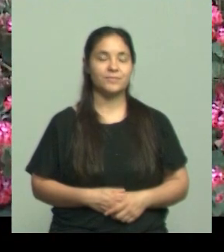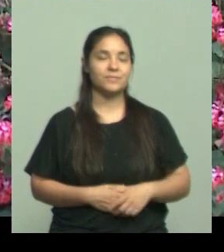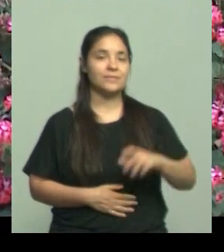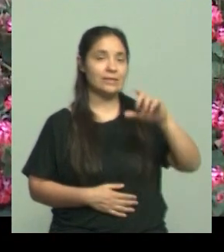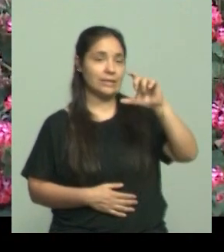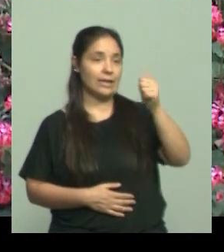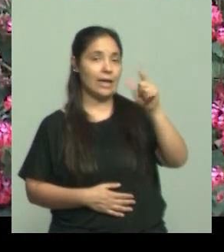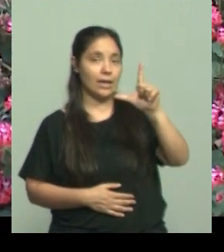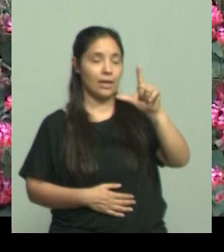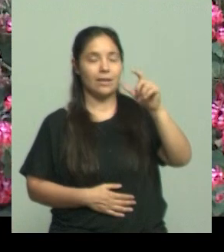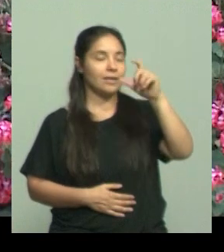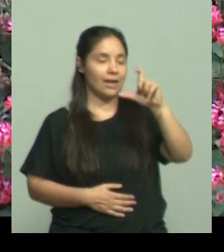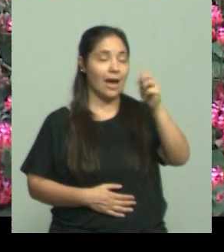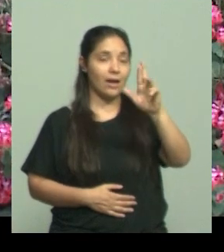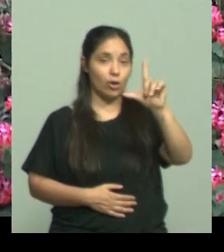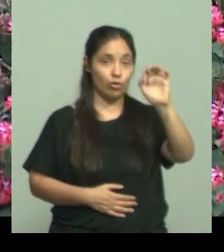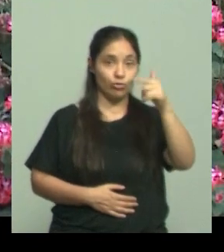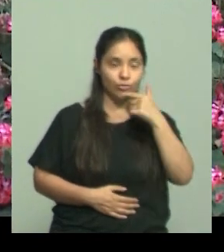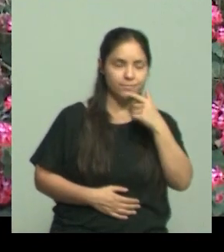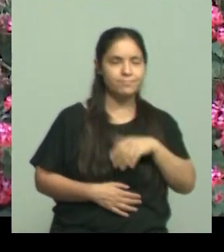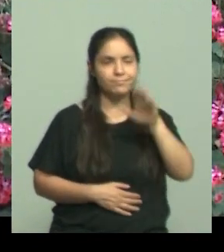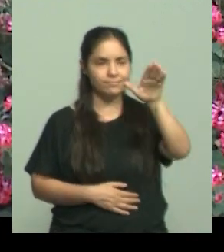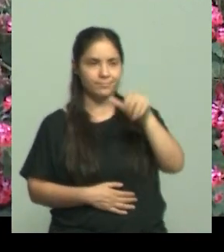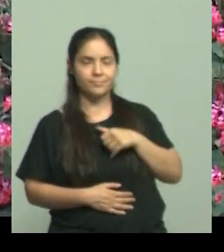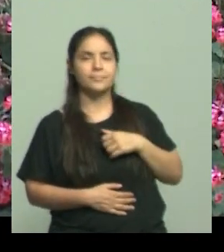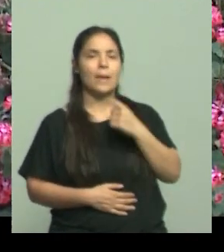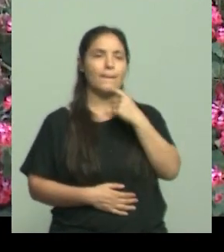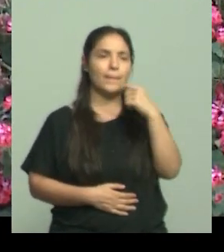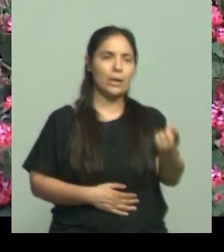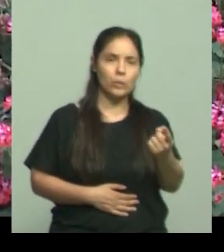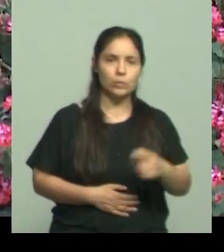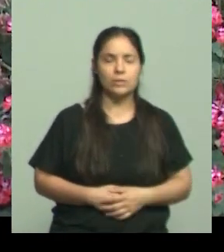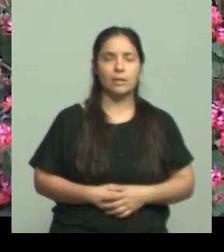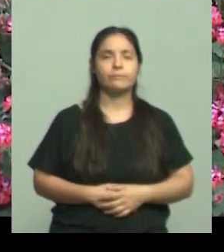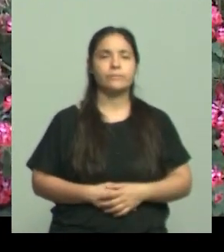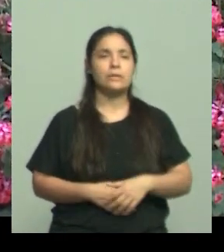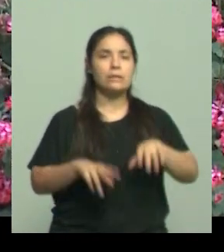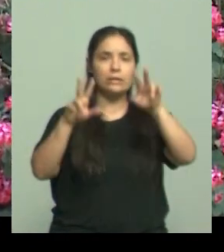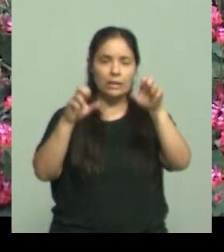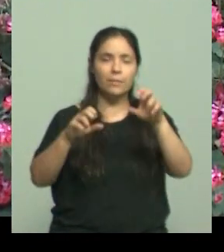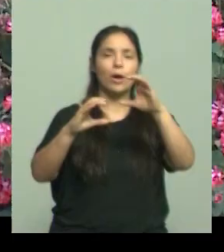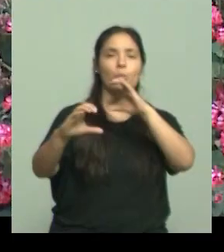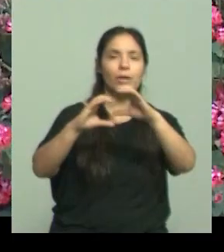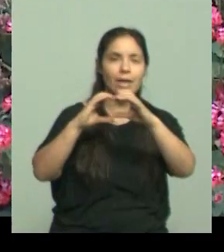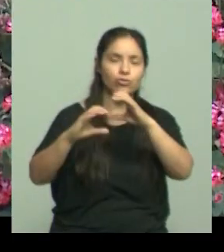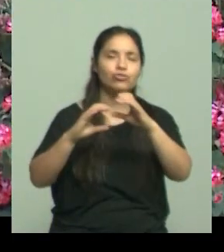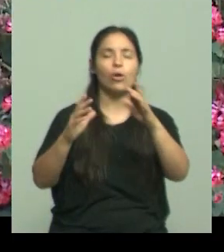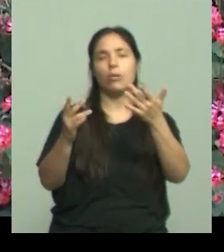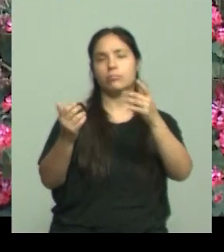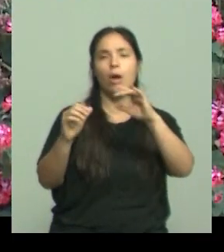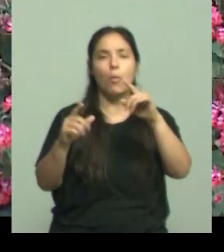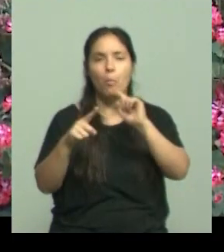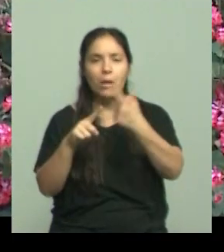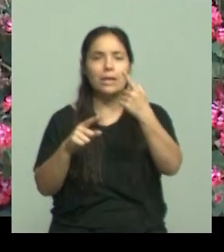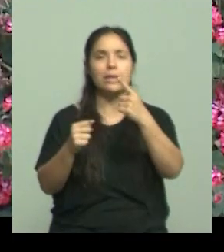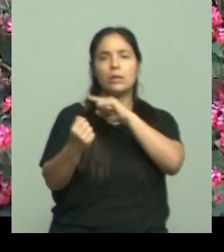Carlos, antes de venir a tu encuentro y aprovechar esta temática que tiene que ver con los medios de comunicación y el poder